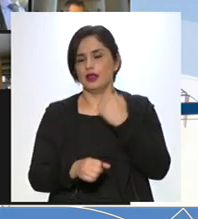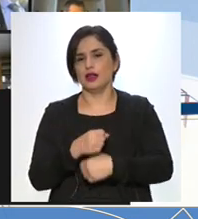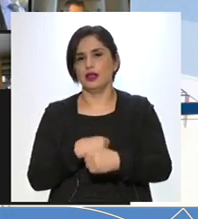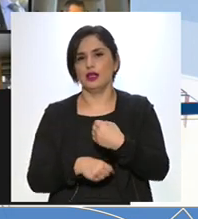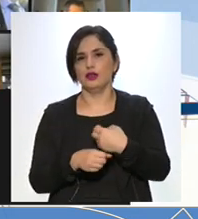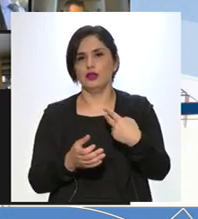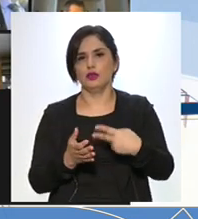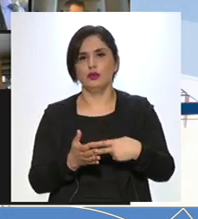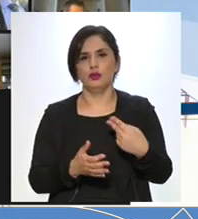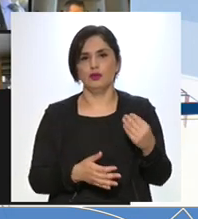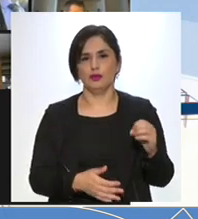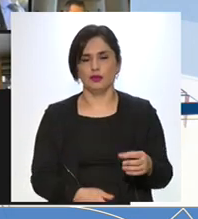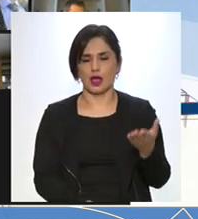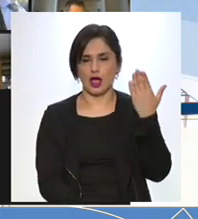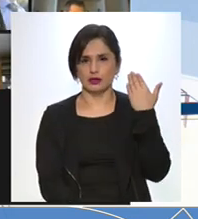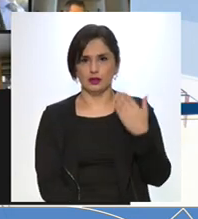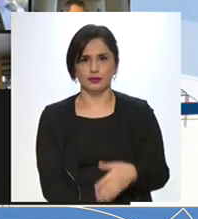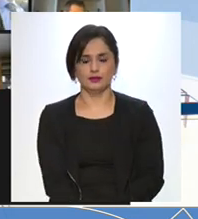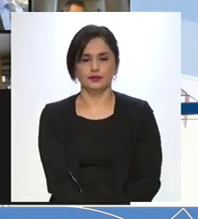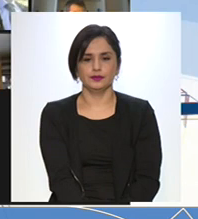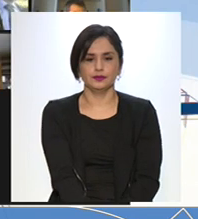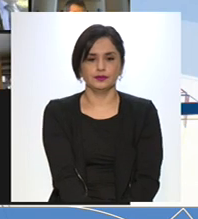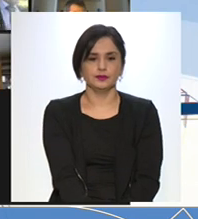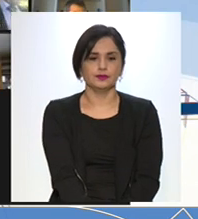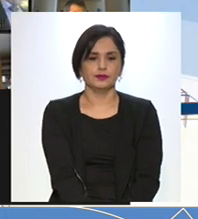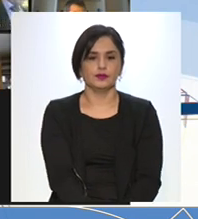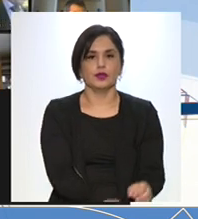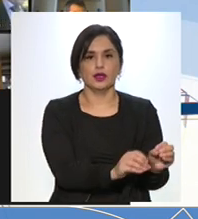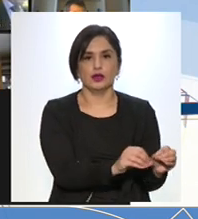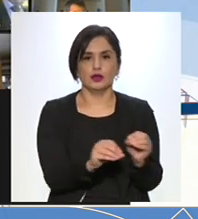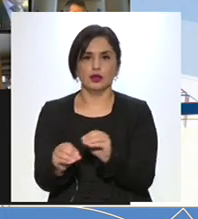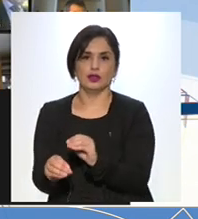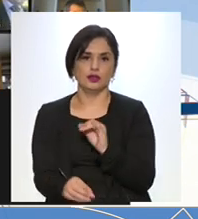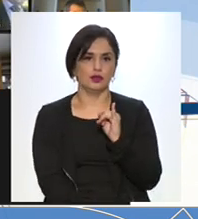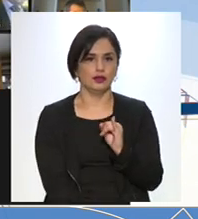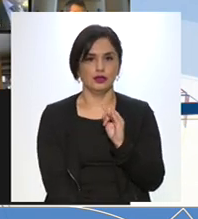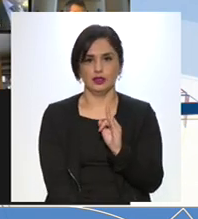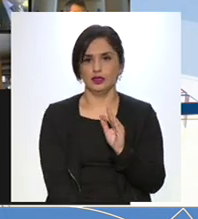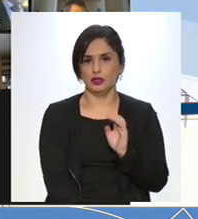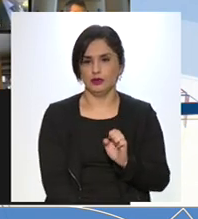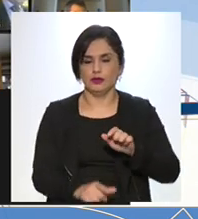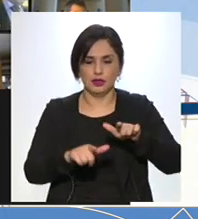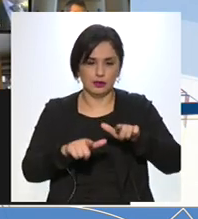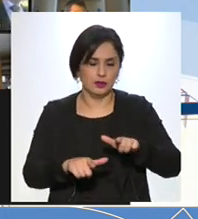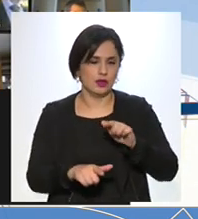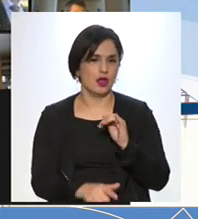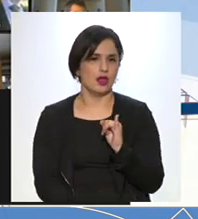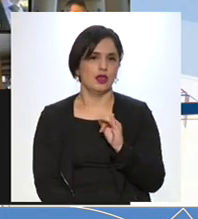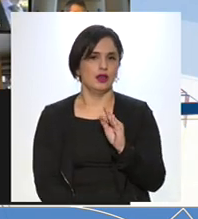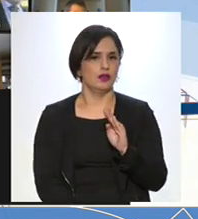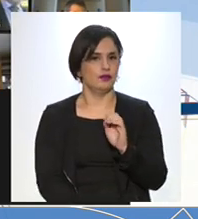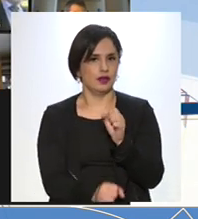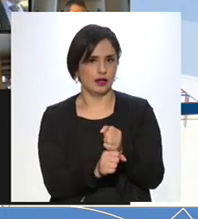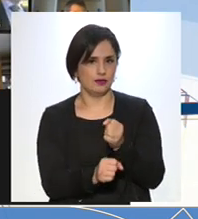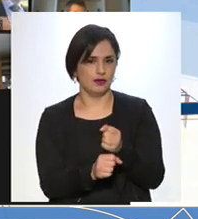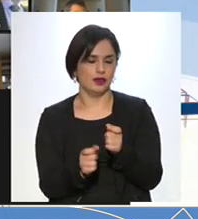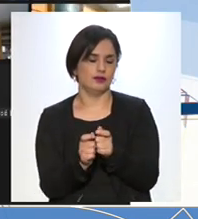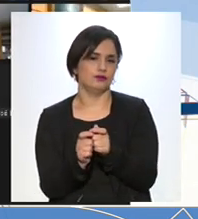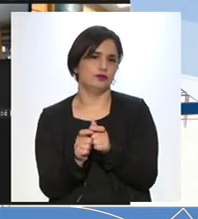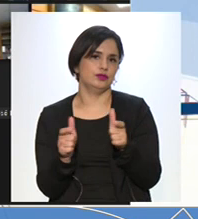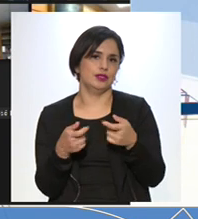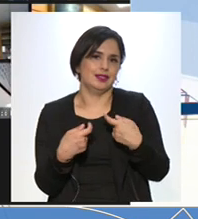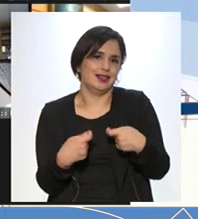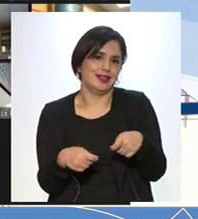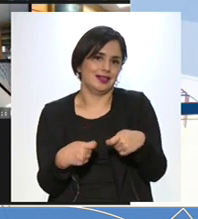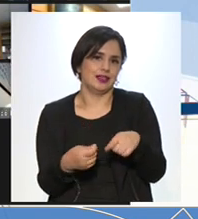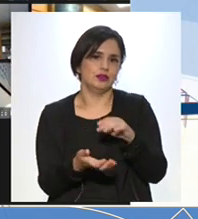han experimentado. Con la extensión del IFE universal y la implementación del IFE laboral y otros programas, el crecimiento del gasto